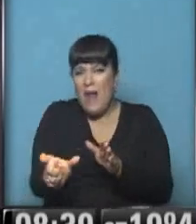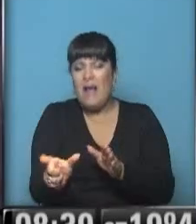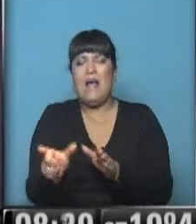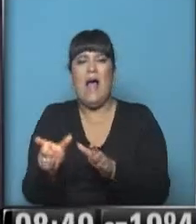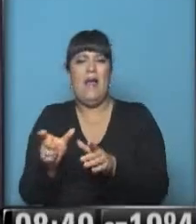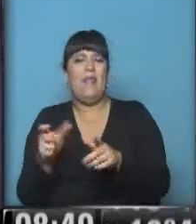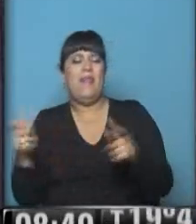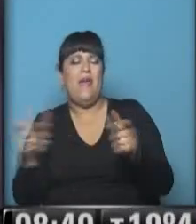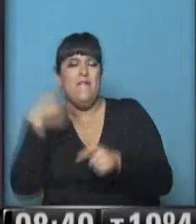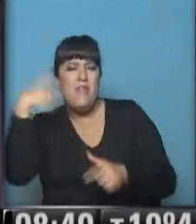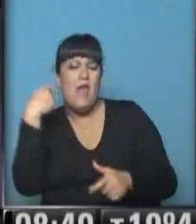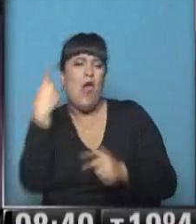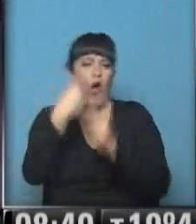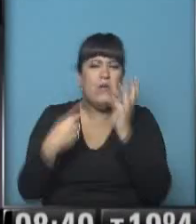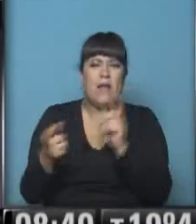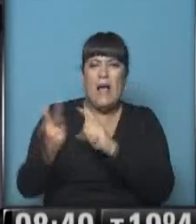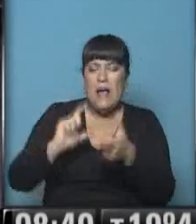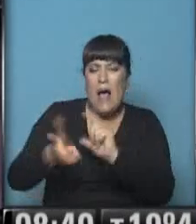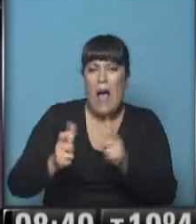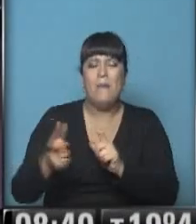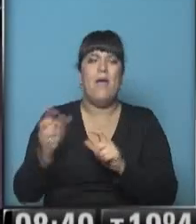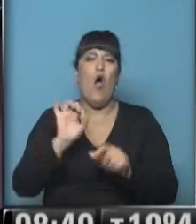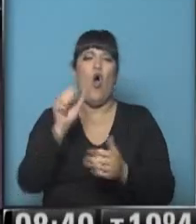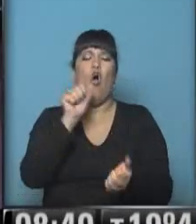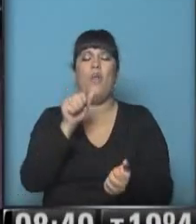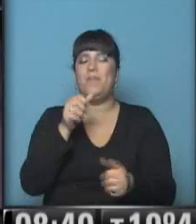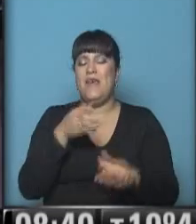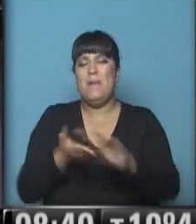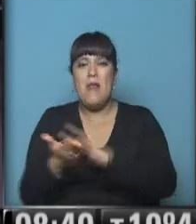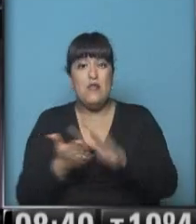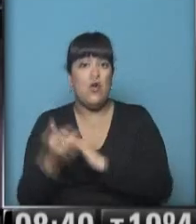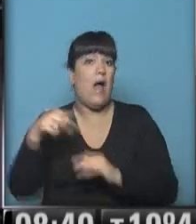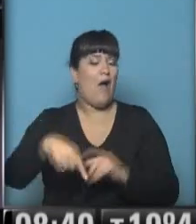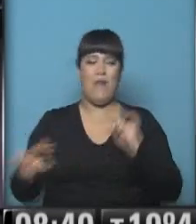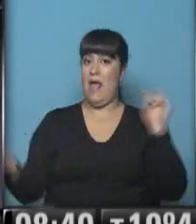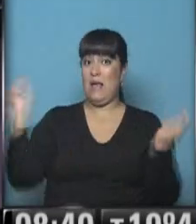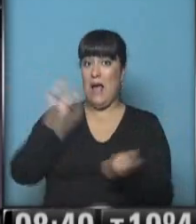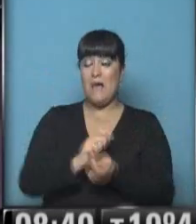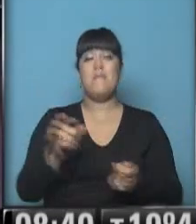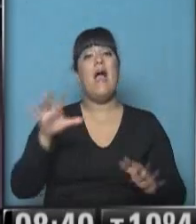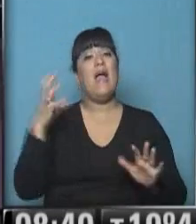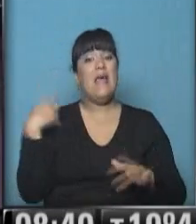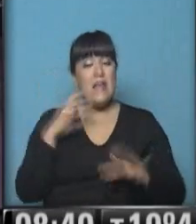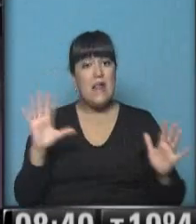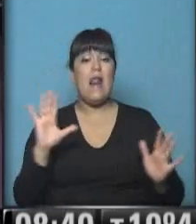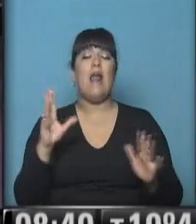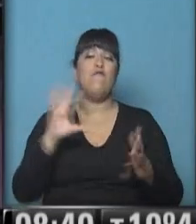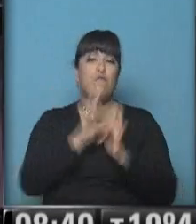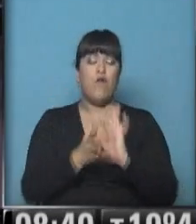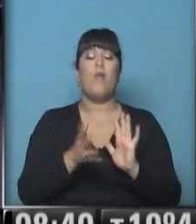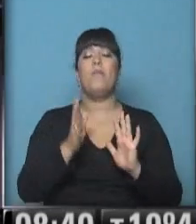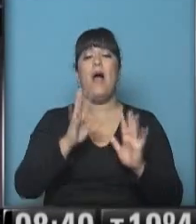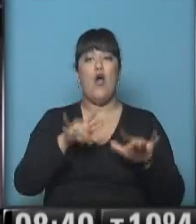vídeo cambiando alguna cosita la placa para la impresora bueno por esos tiempos han cambiado les genera las computadoras vienen como muy como un paquete cerrado